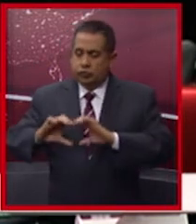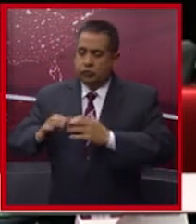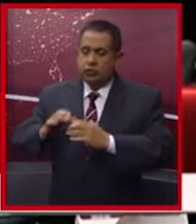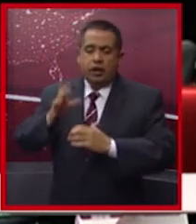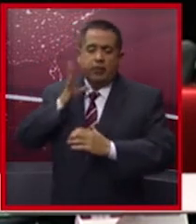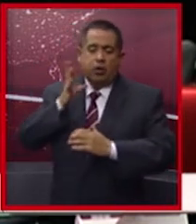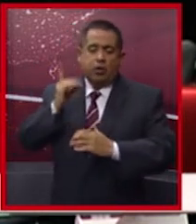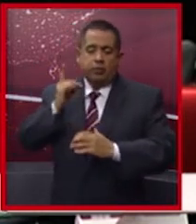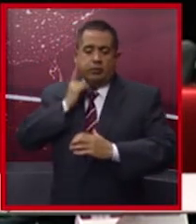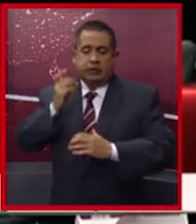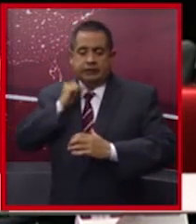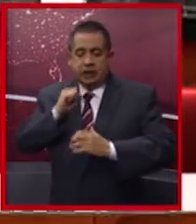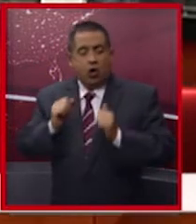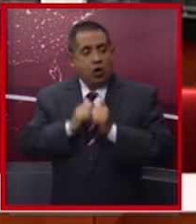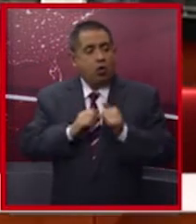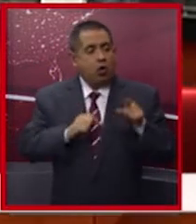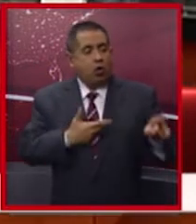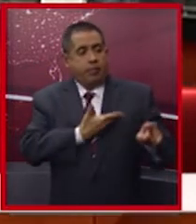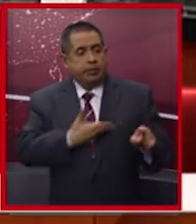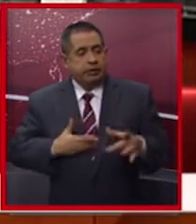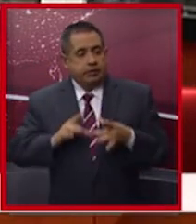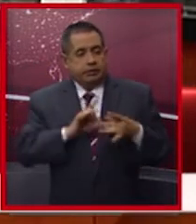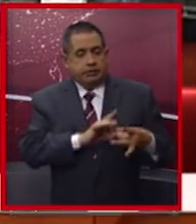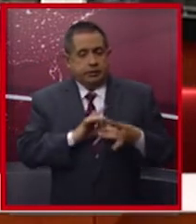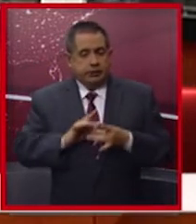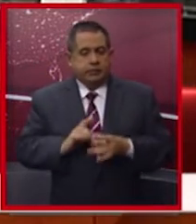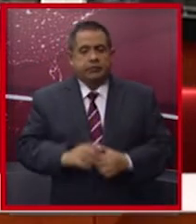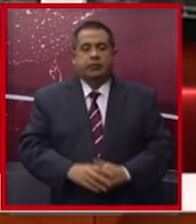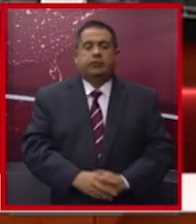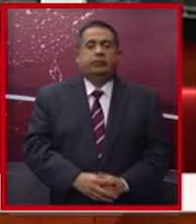poderes ejecutivo y legislativo de la Unión.